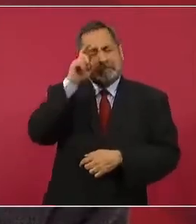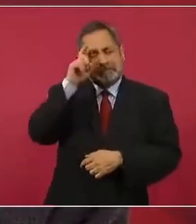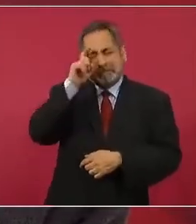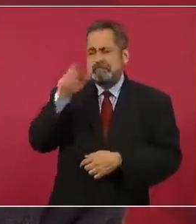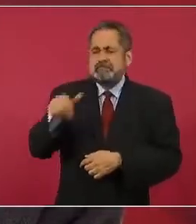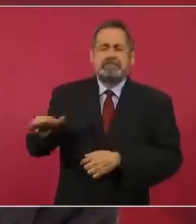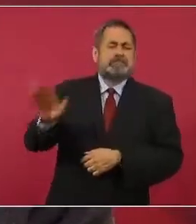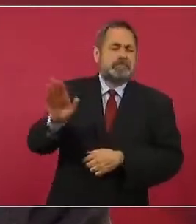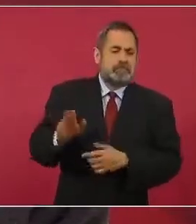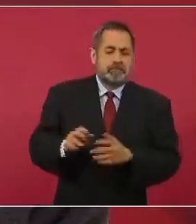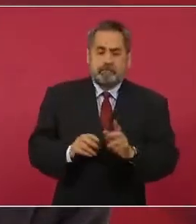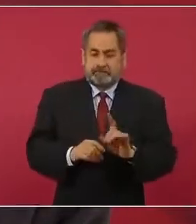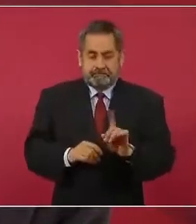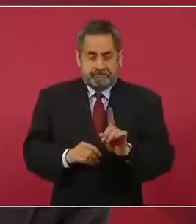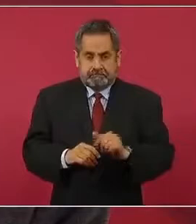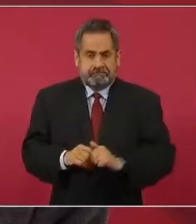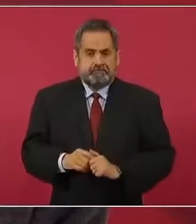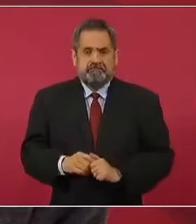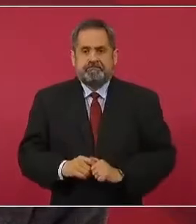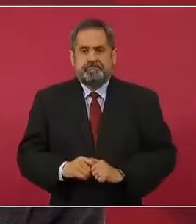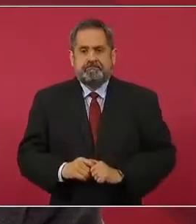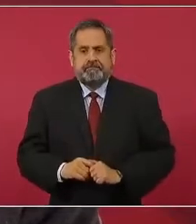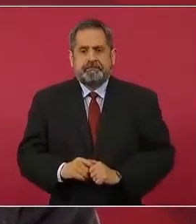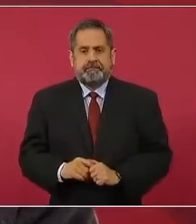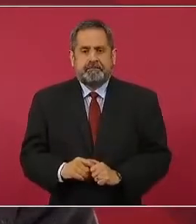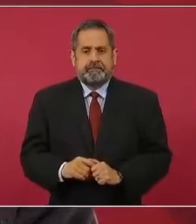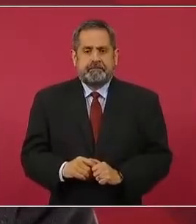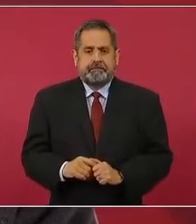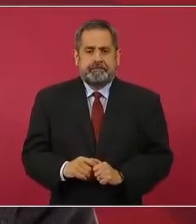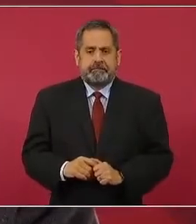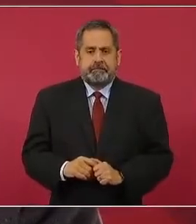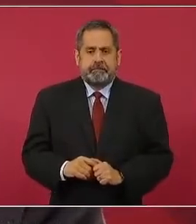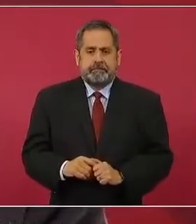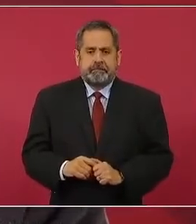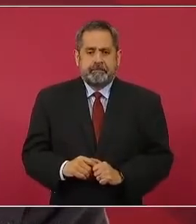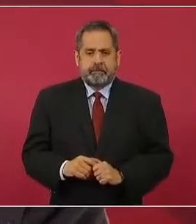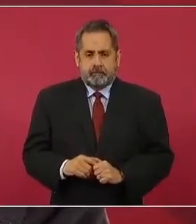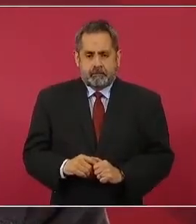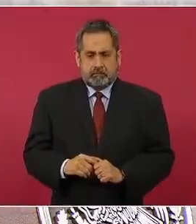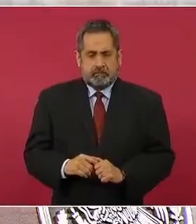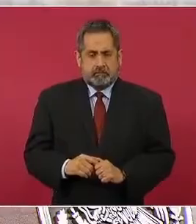de la Secretaría de Salud? Sí, se le va a dar todo el apoyo